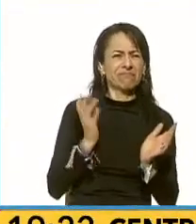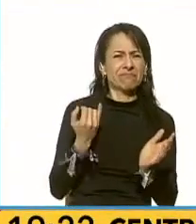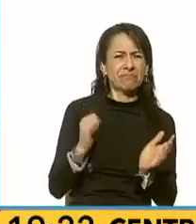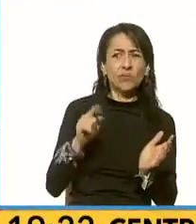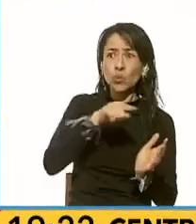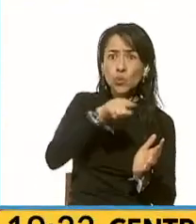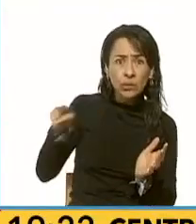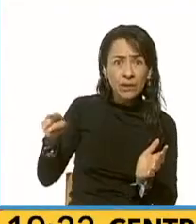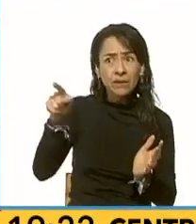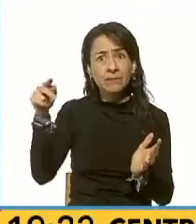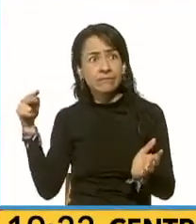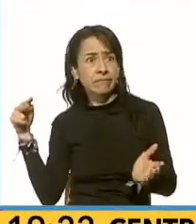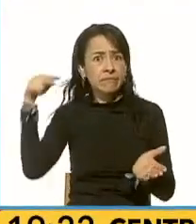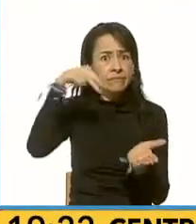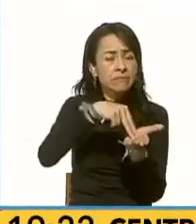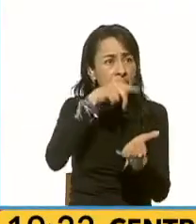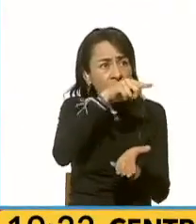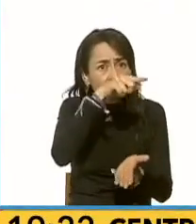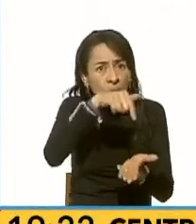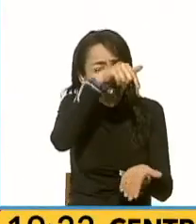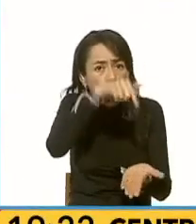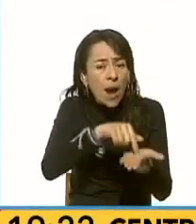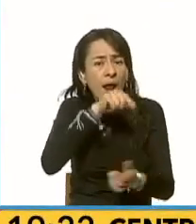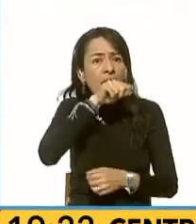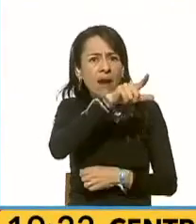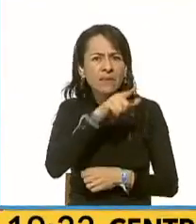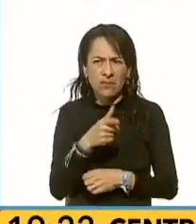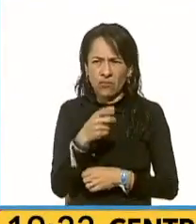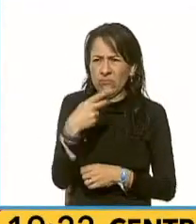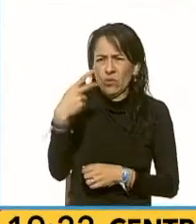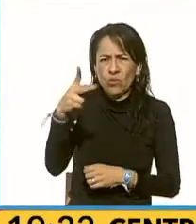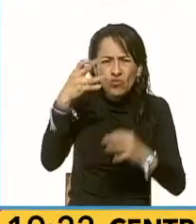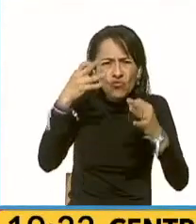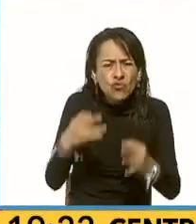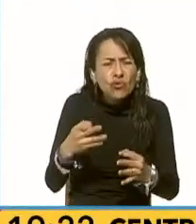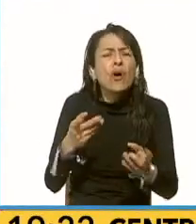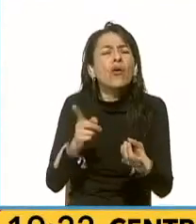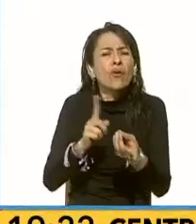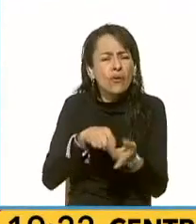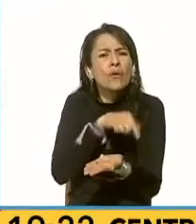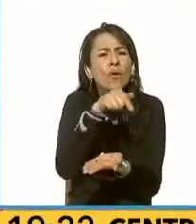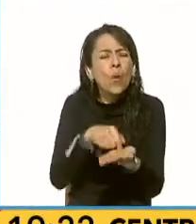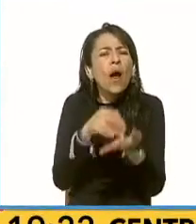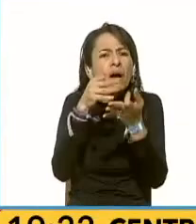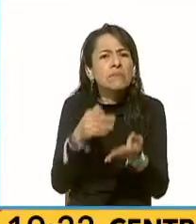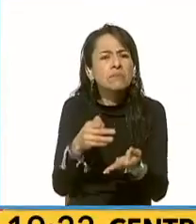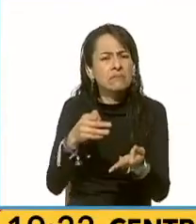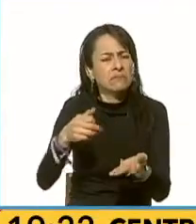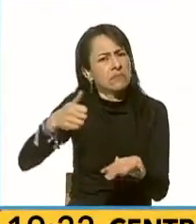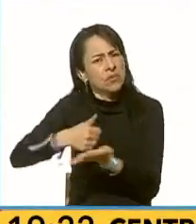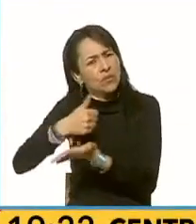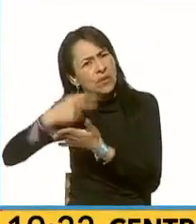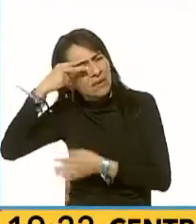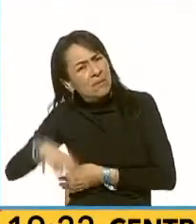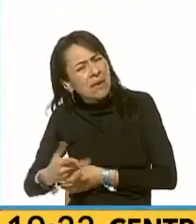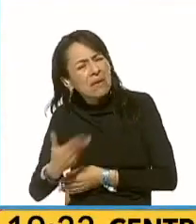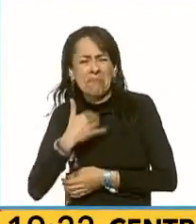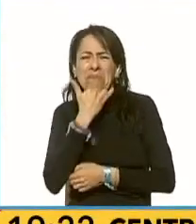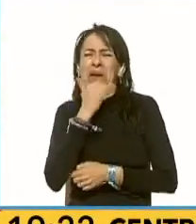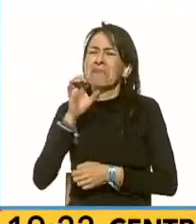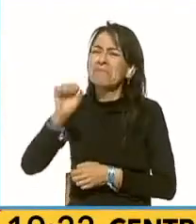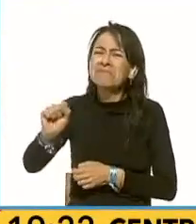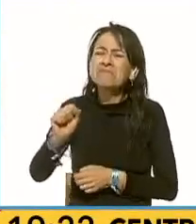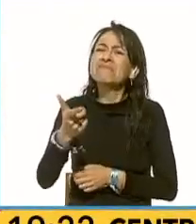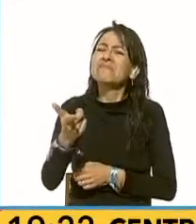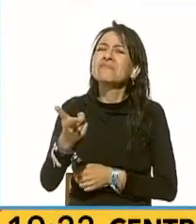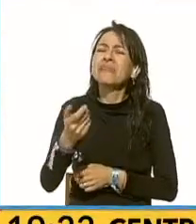que muchos de sus casos de ustedes están en la Ciudad de México. A ver, de entrada, esta demanda en Jalisco, ¿por